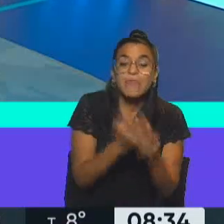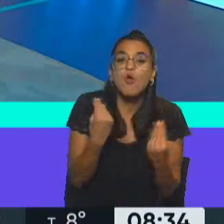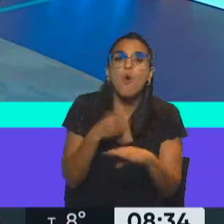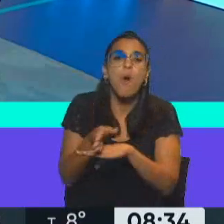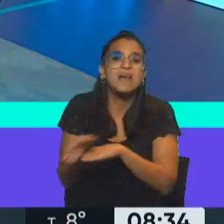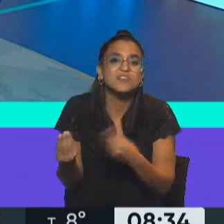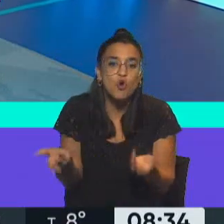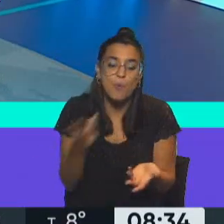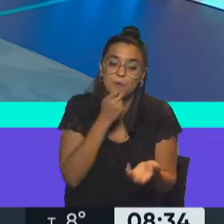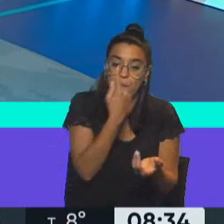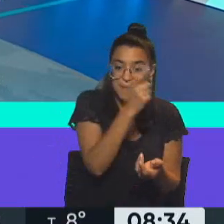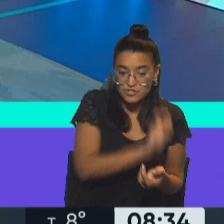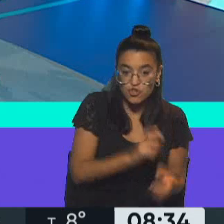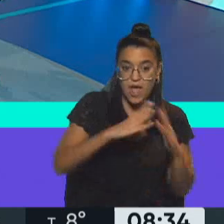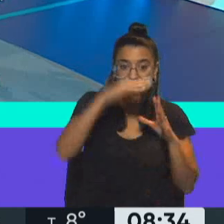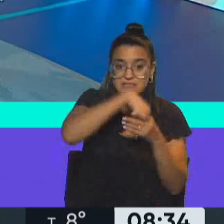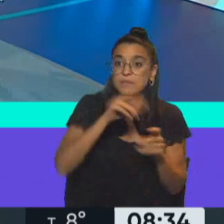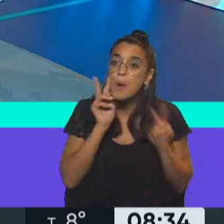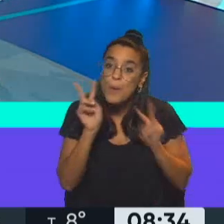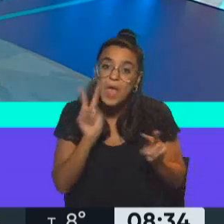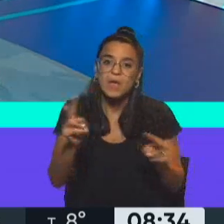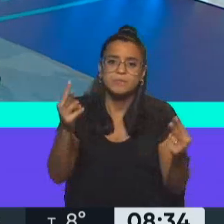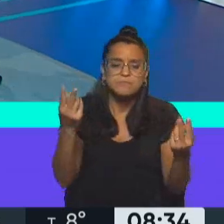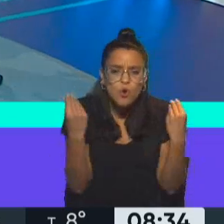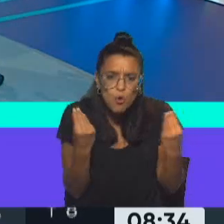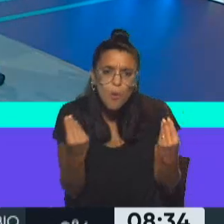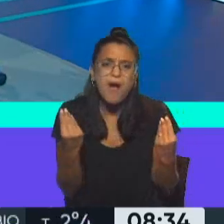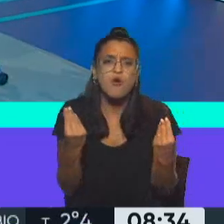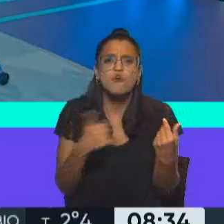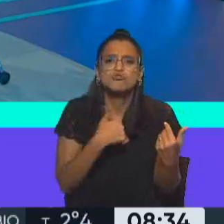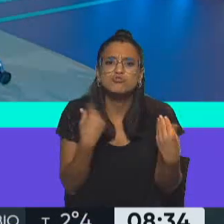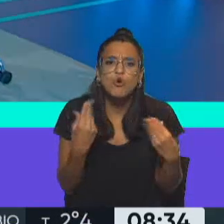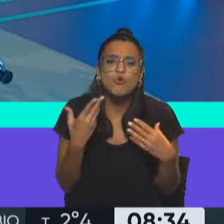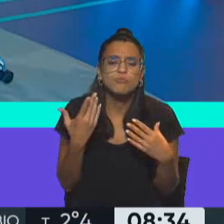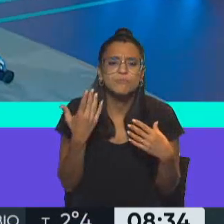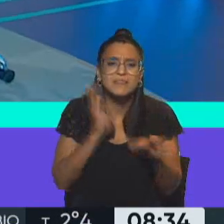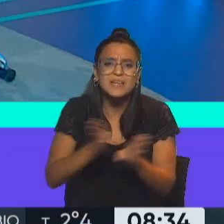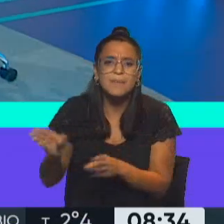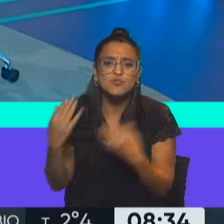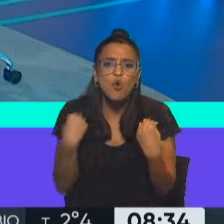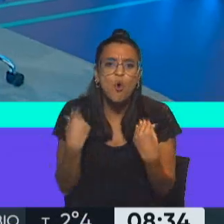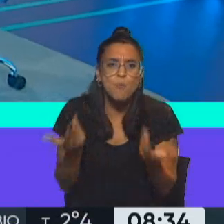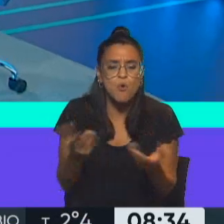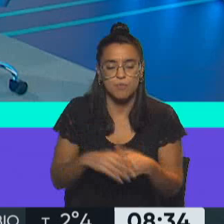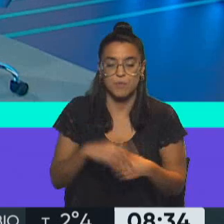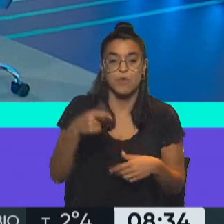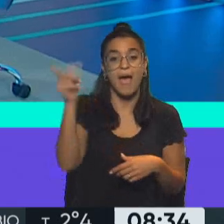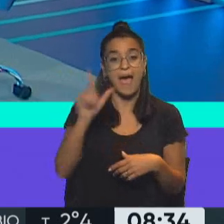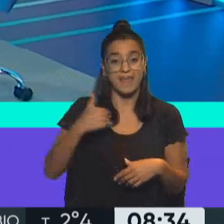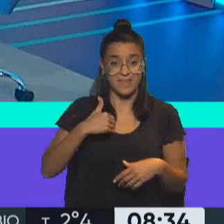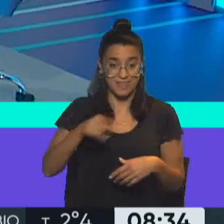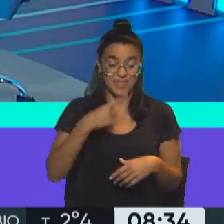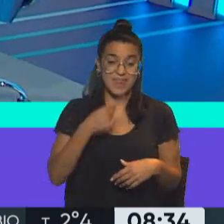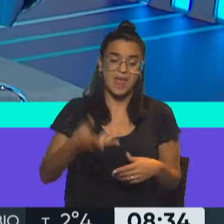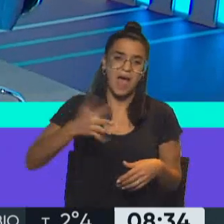a aquella persona que está en casa en distintos puntos del país nos está escuchando y dice cómo es que cómo accedo cómo llego al tratamiento argentinas tiene desde hace